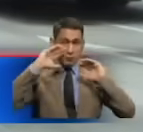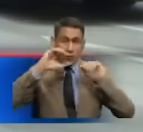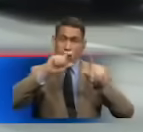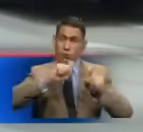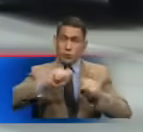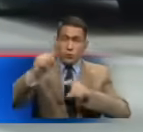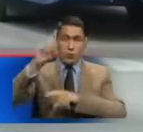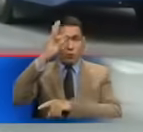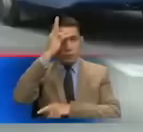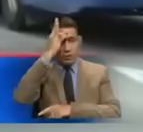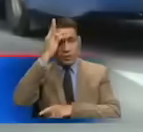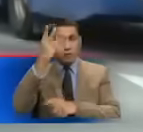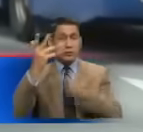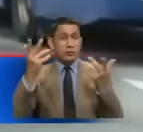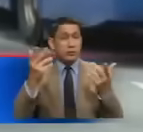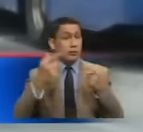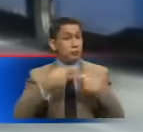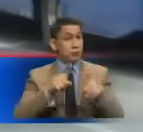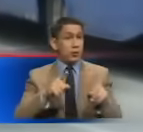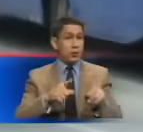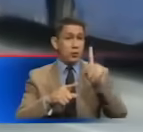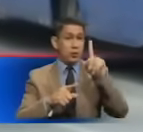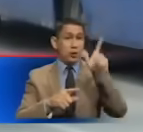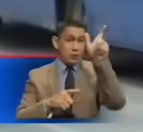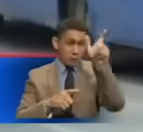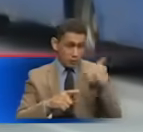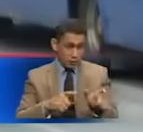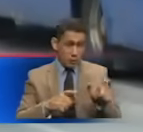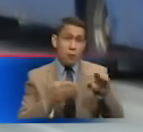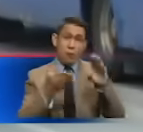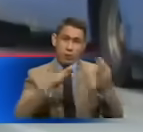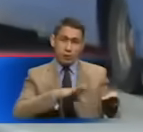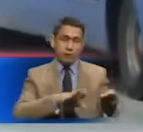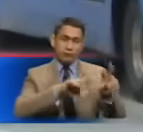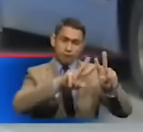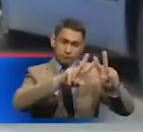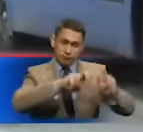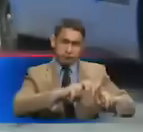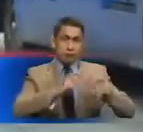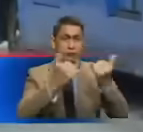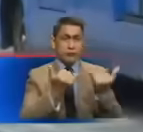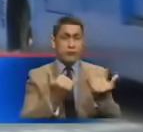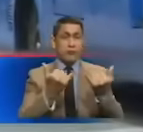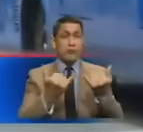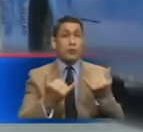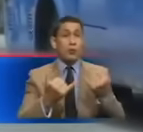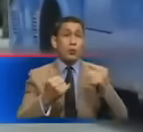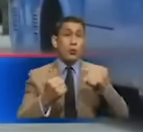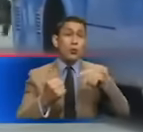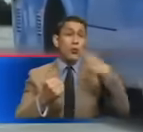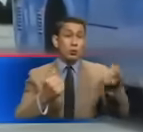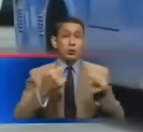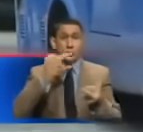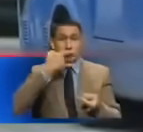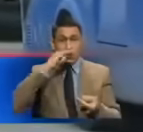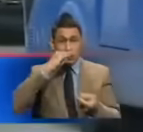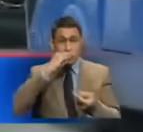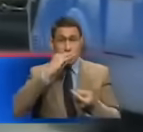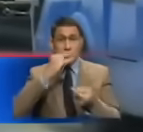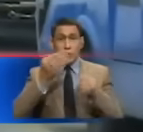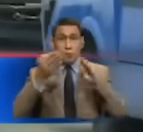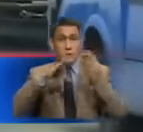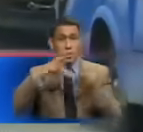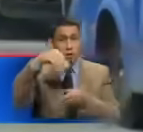también el levantamiento de una persona que lamentablemente falleció. Sabemos que ahora un menor de edad acaba de fallecer en el hospital, en el centro de